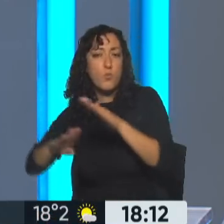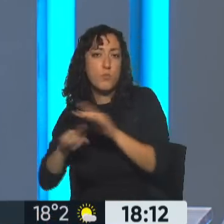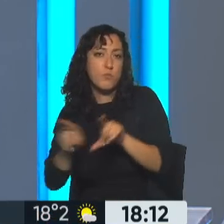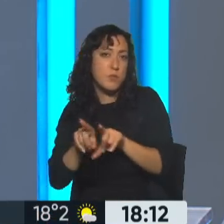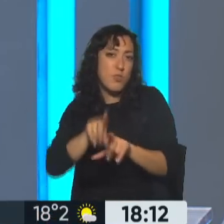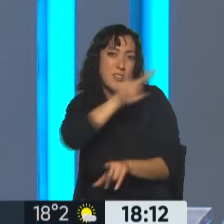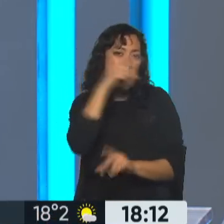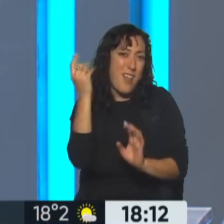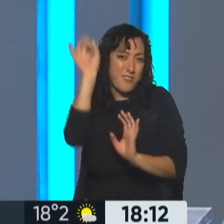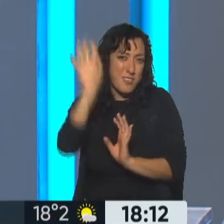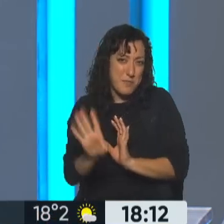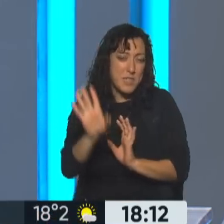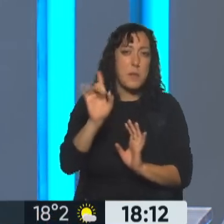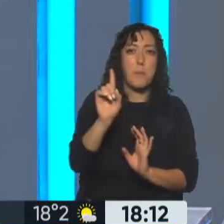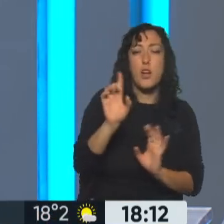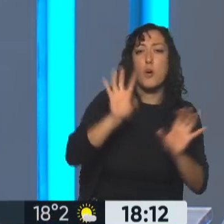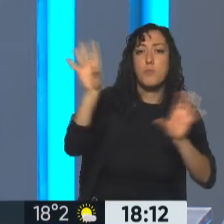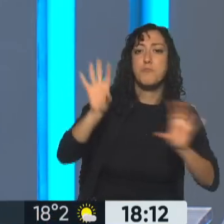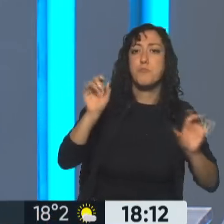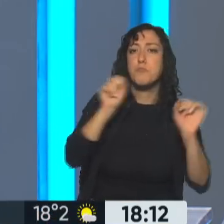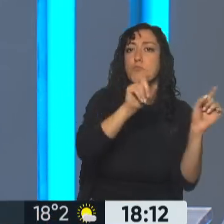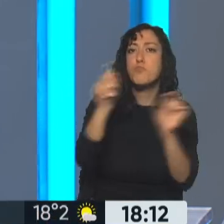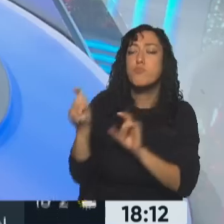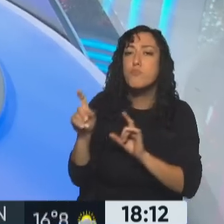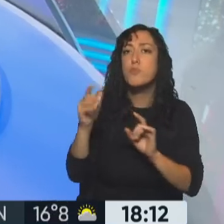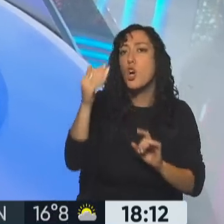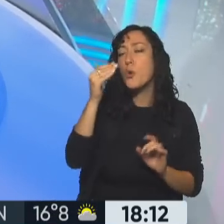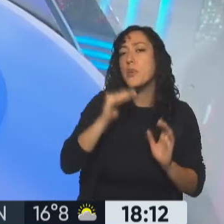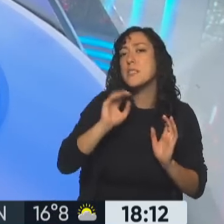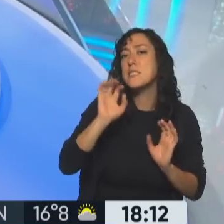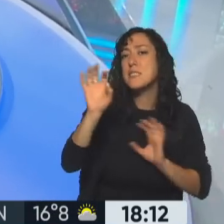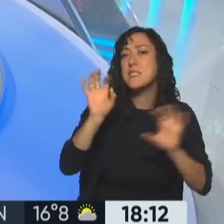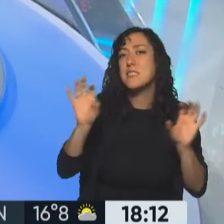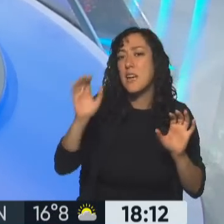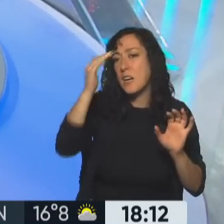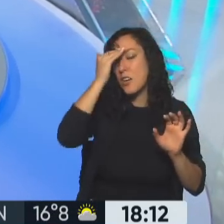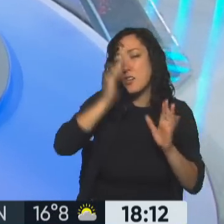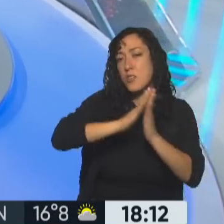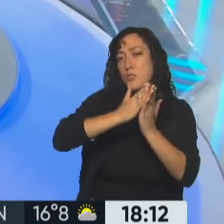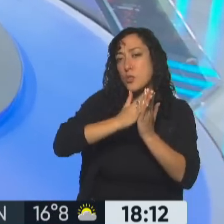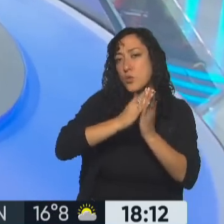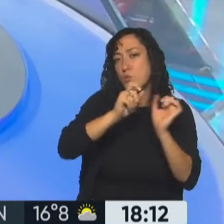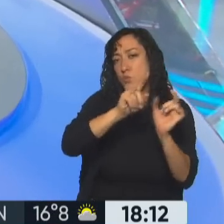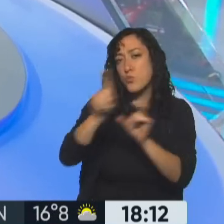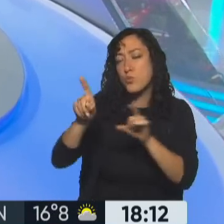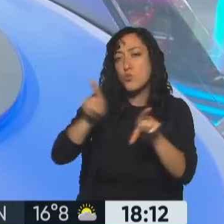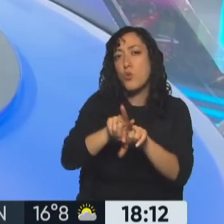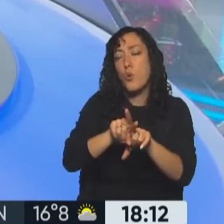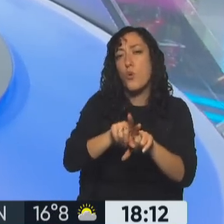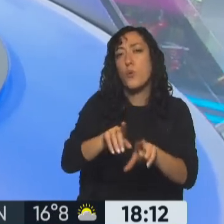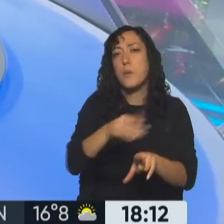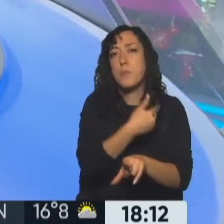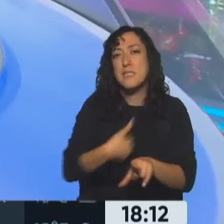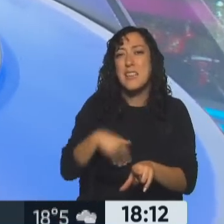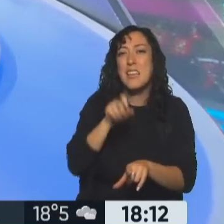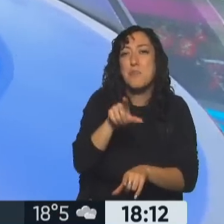que rige es la constitución provincial. La Corte Suprema no debería tener nada que decir ni en este caso ni en